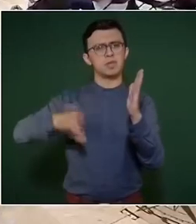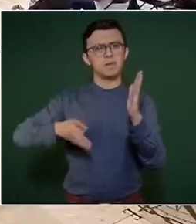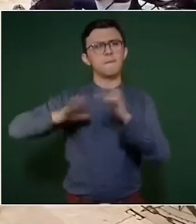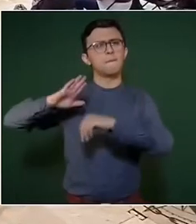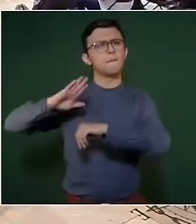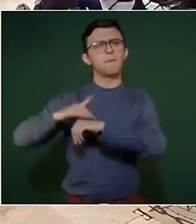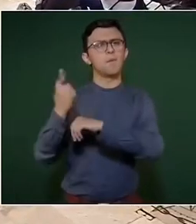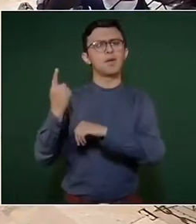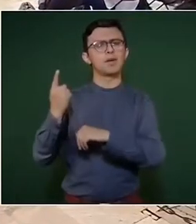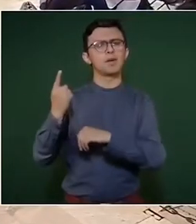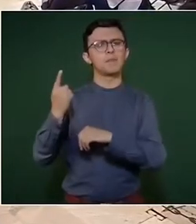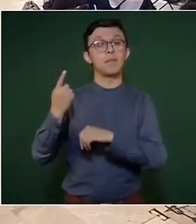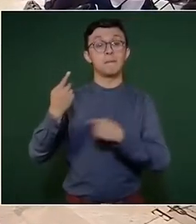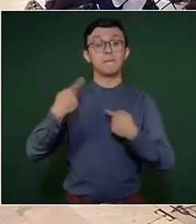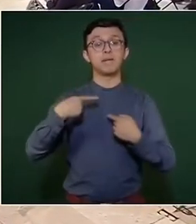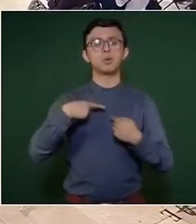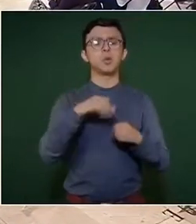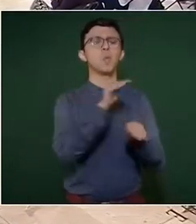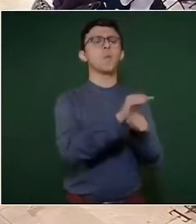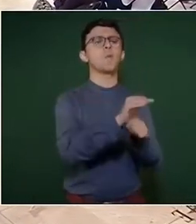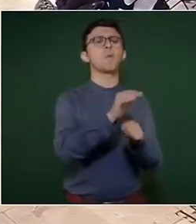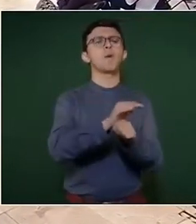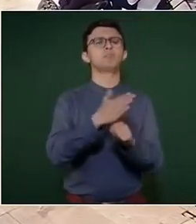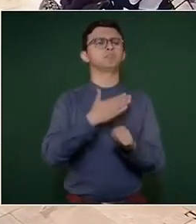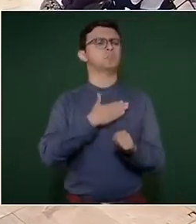porque no hay favoritismo.